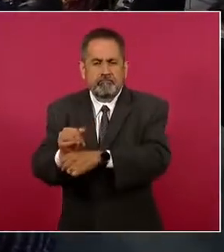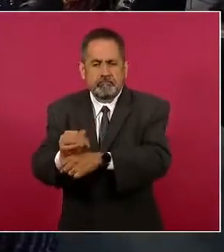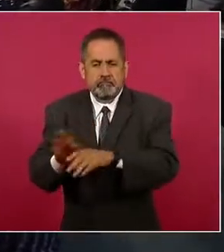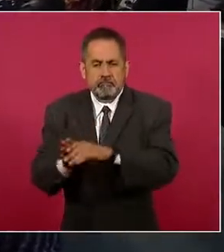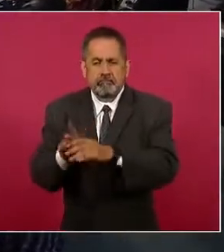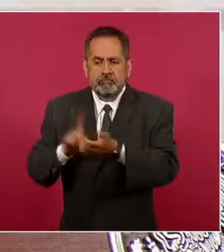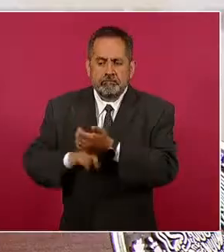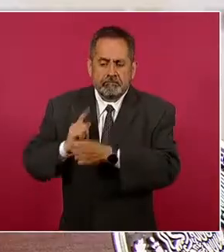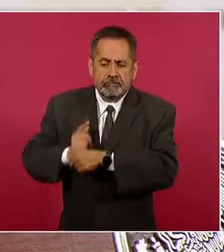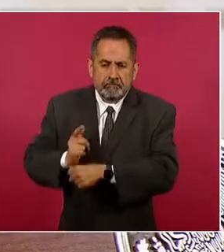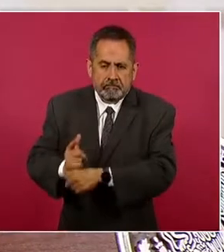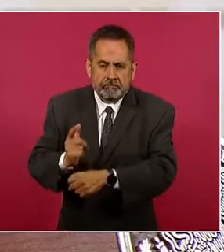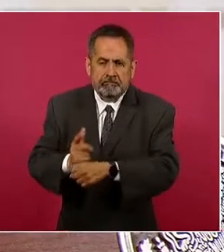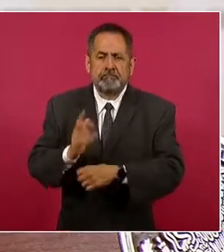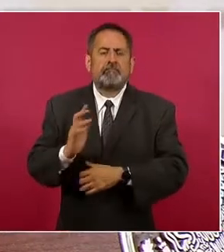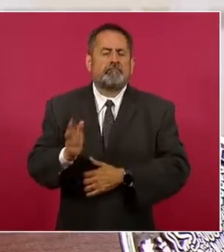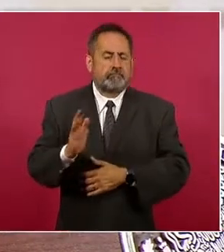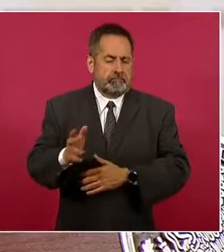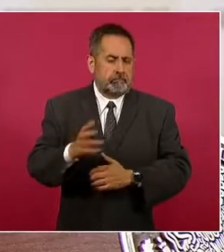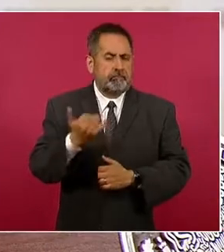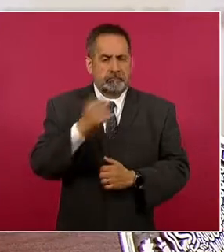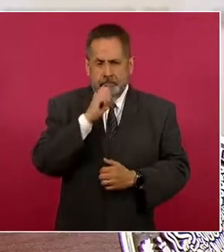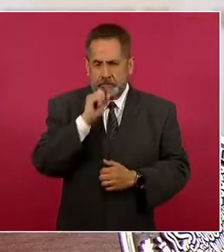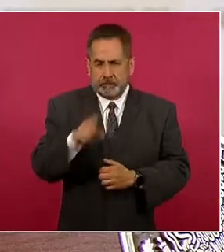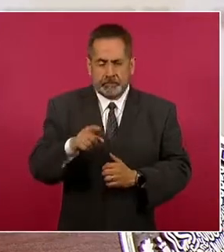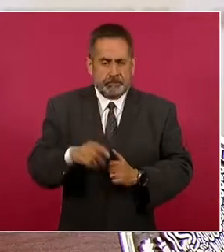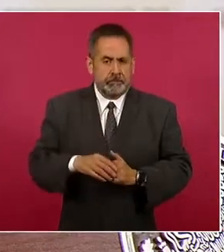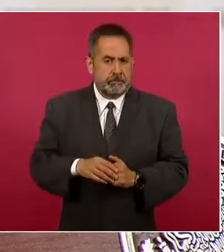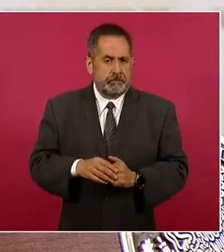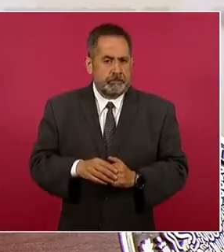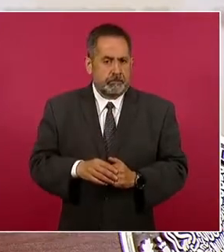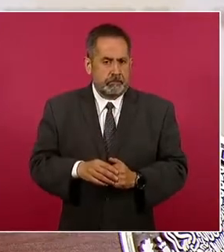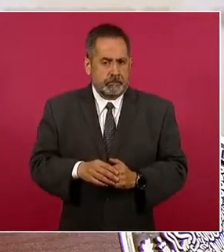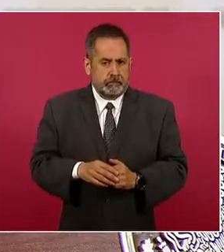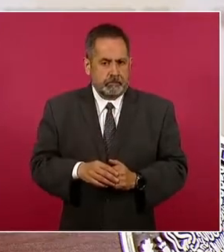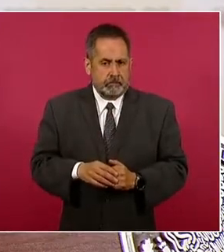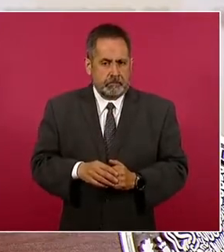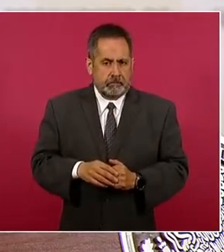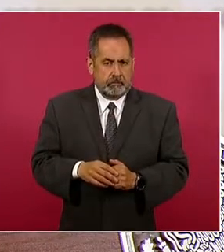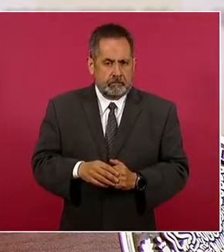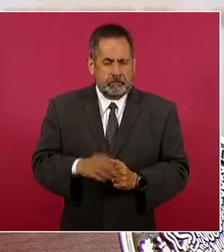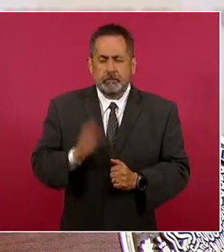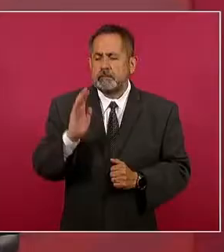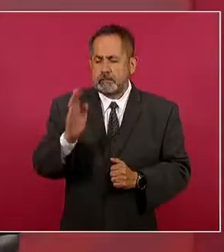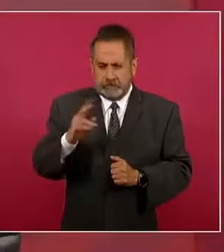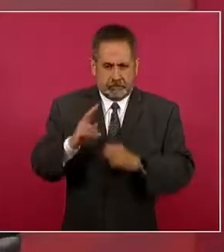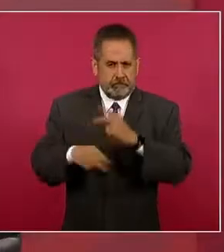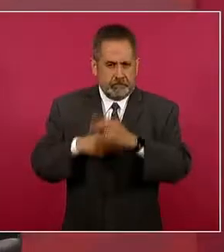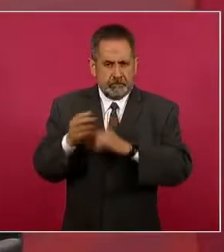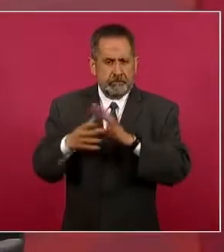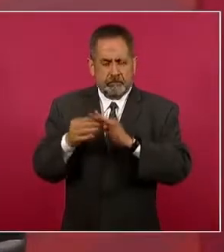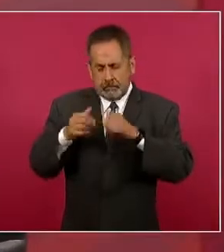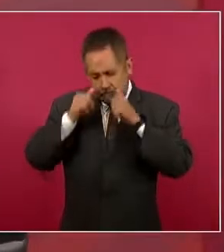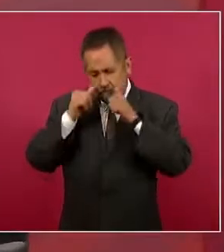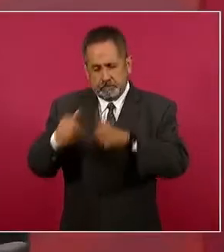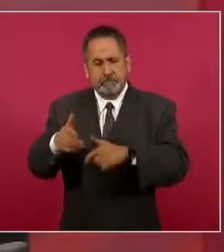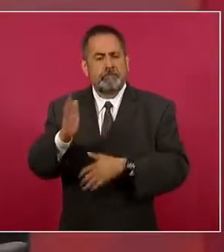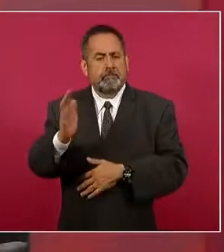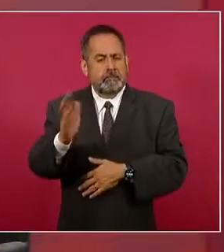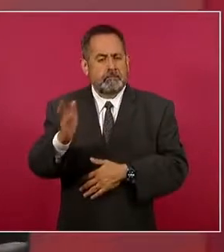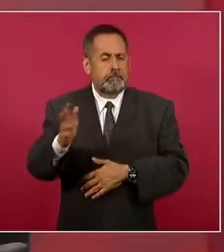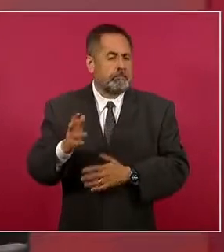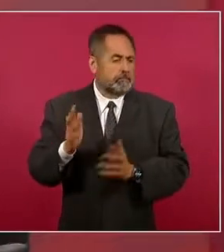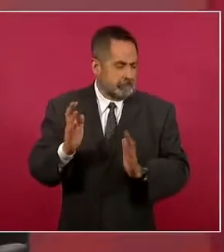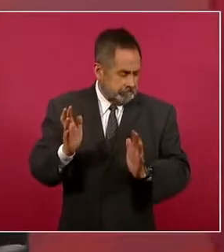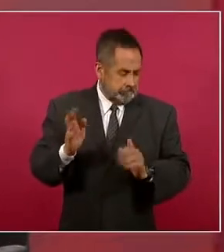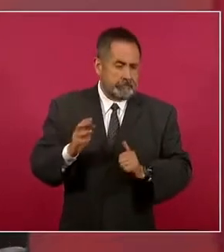el proceso de investigación y ya se está haciendo, y cuando